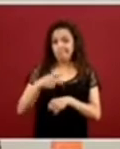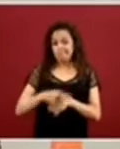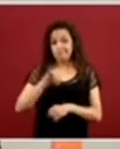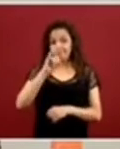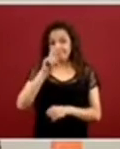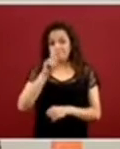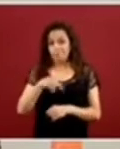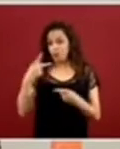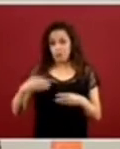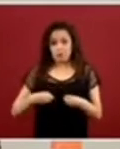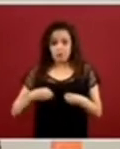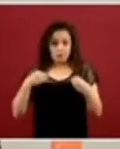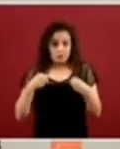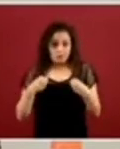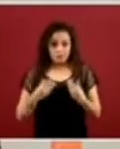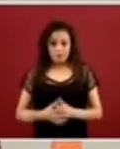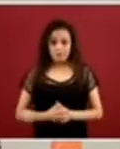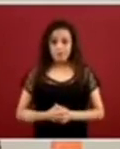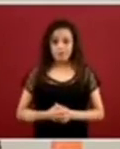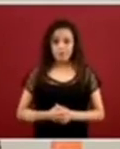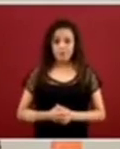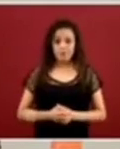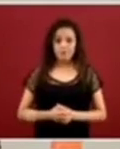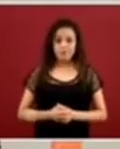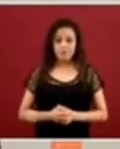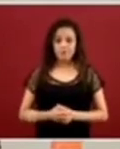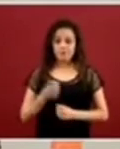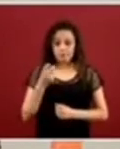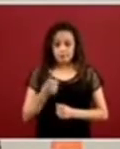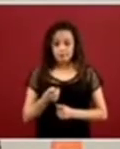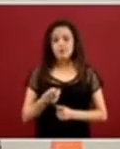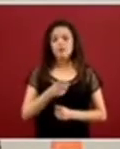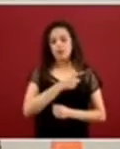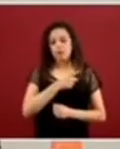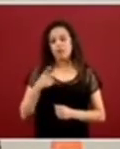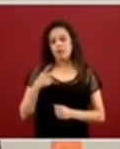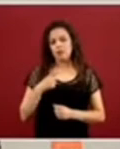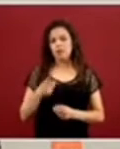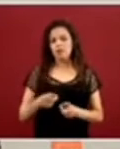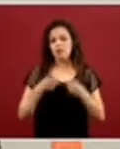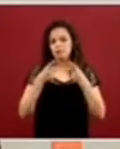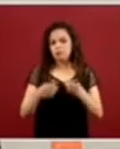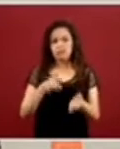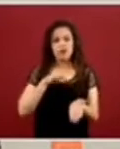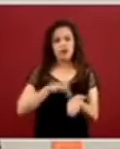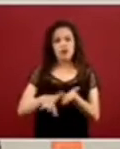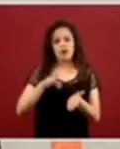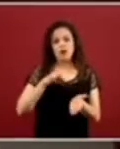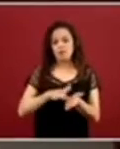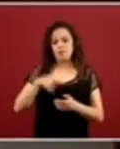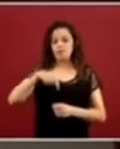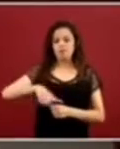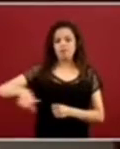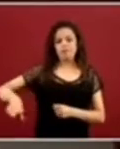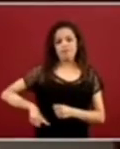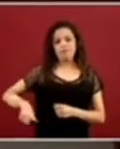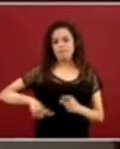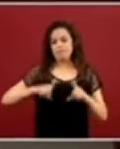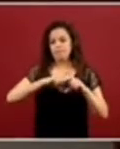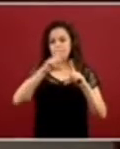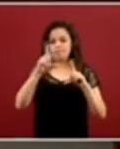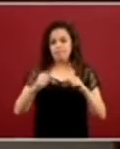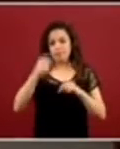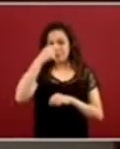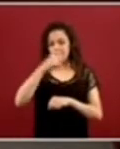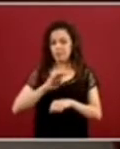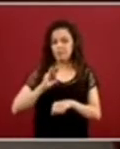de ser deben de tener una respuesta por parte del Estado mexicano en este tipo de coberturas. Y desde